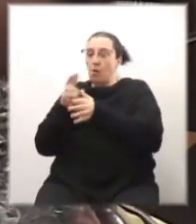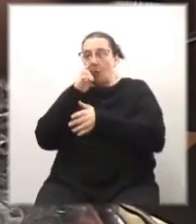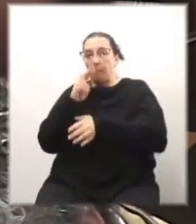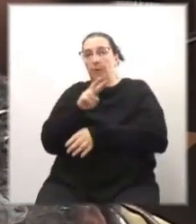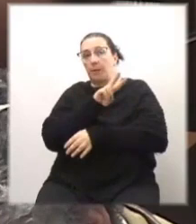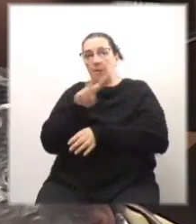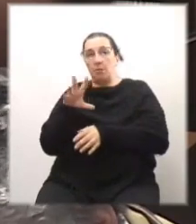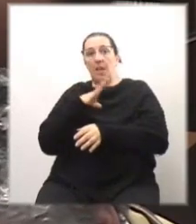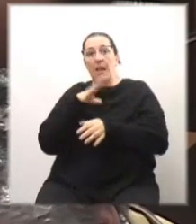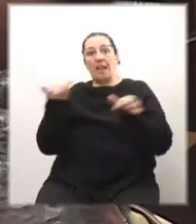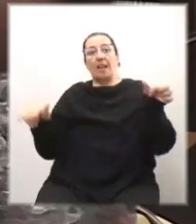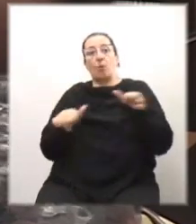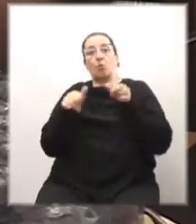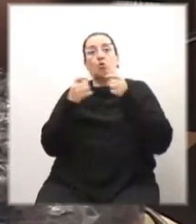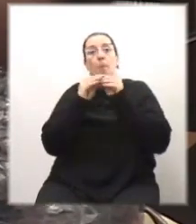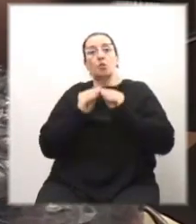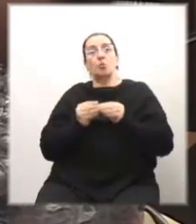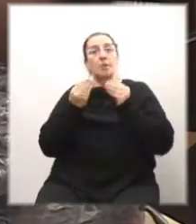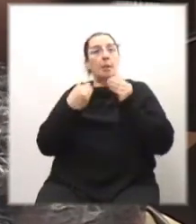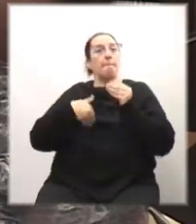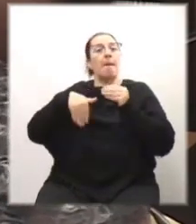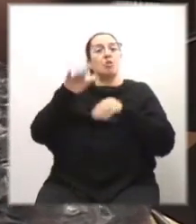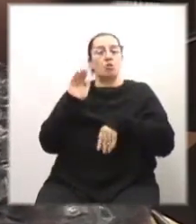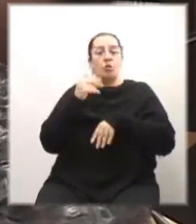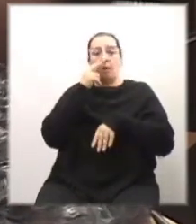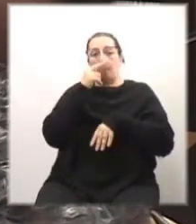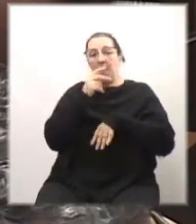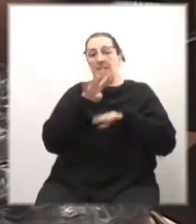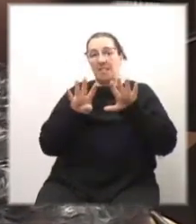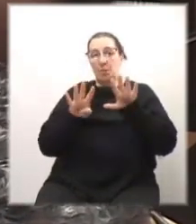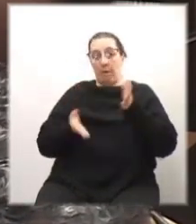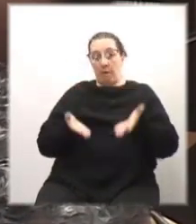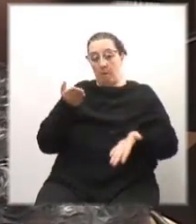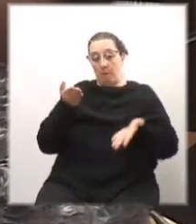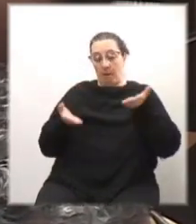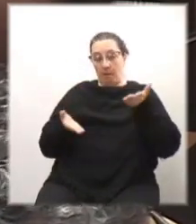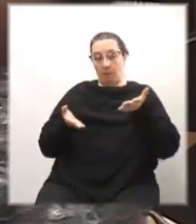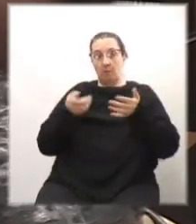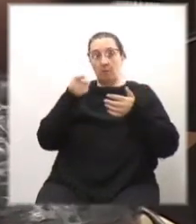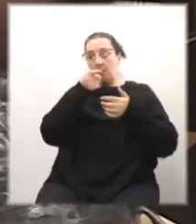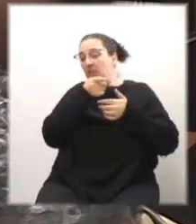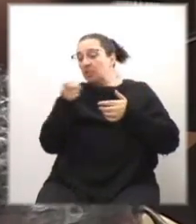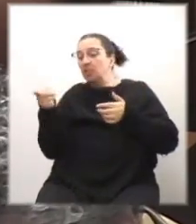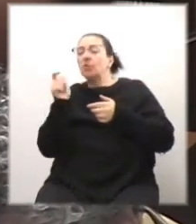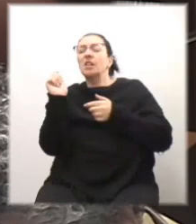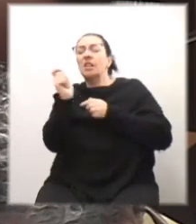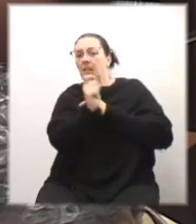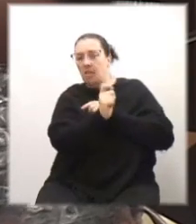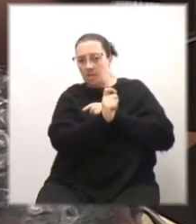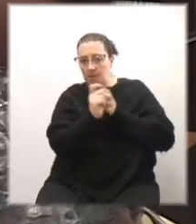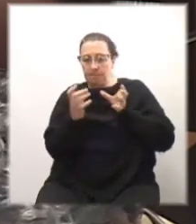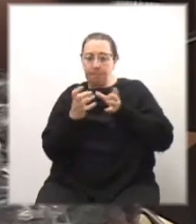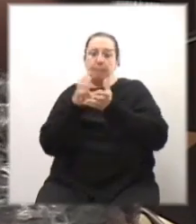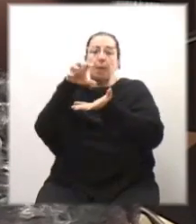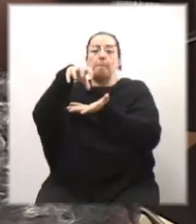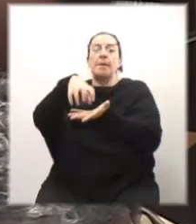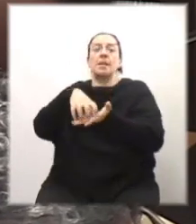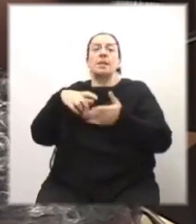una ejecución presupuestal mayor que a 2019. Estos son en orden decreciente el Ministerio de